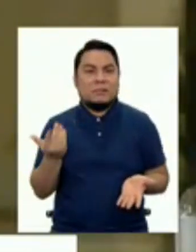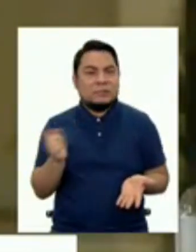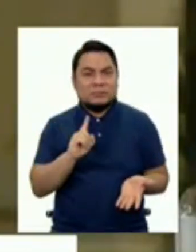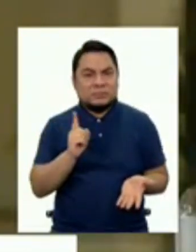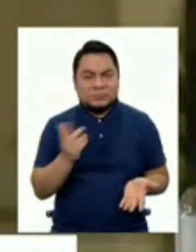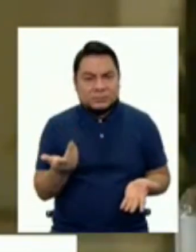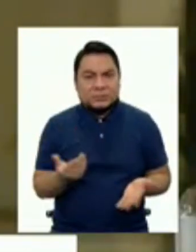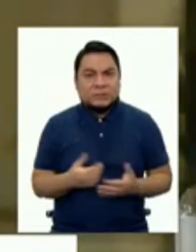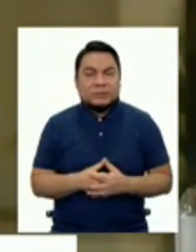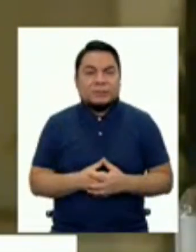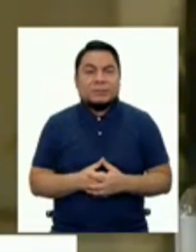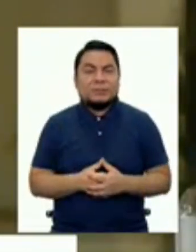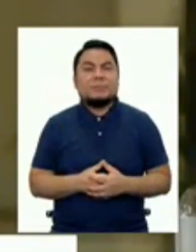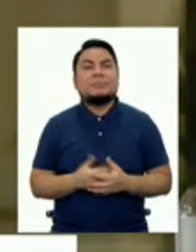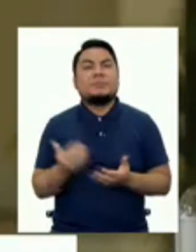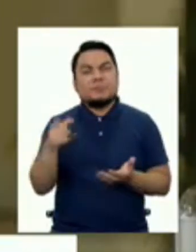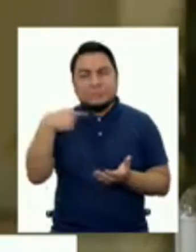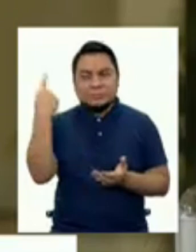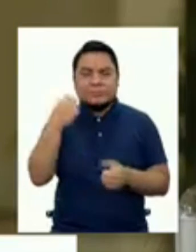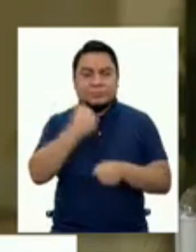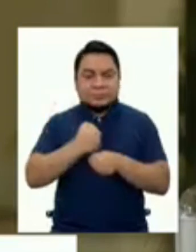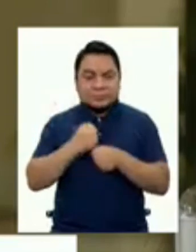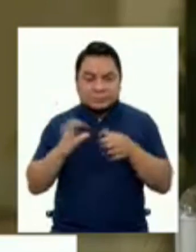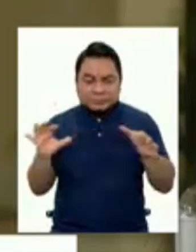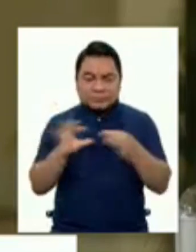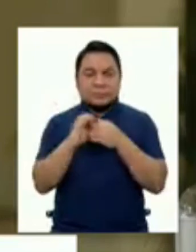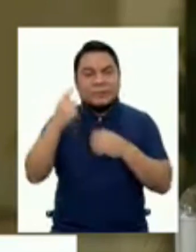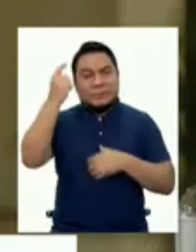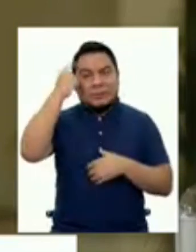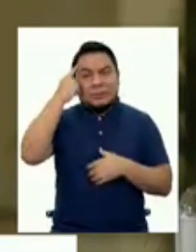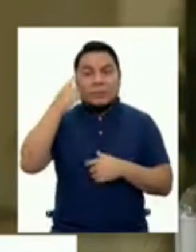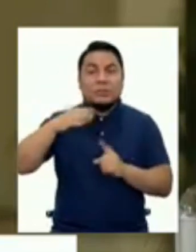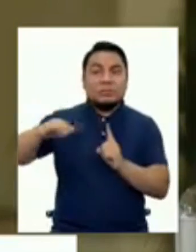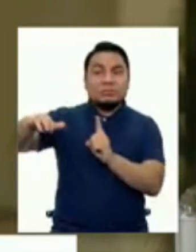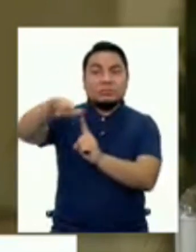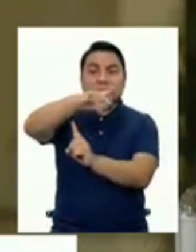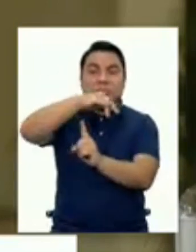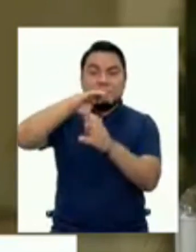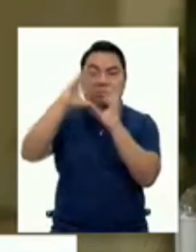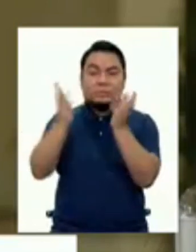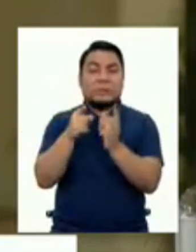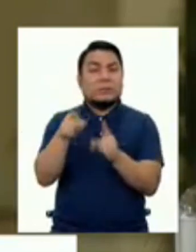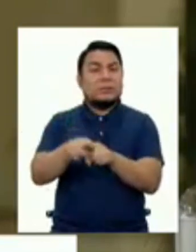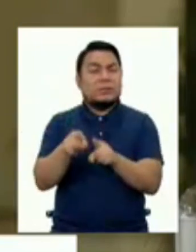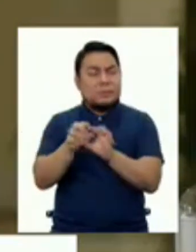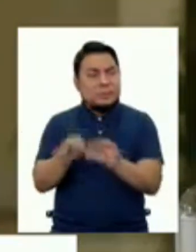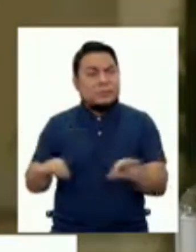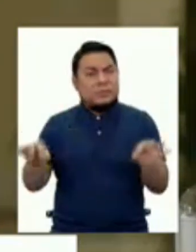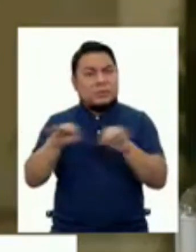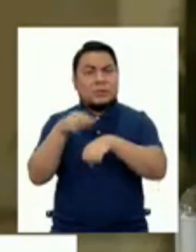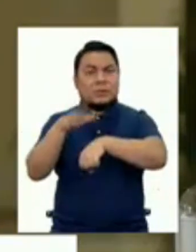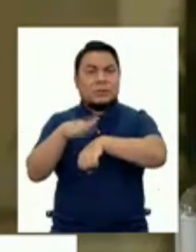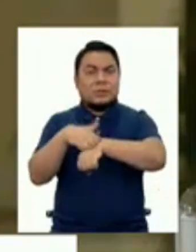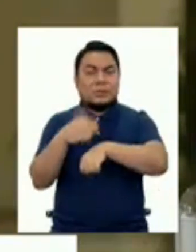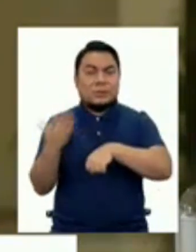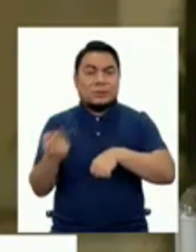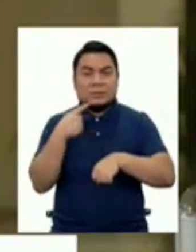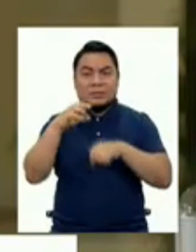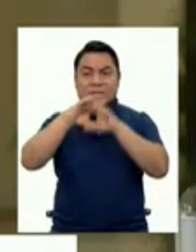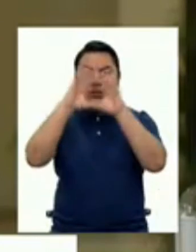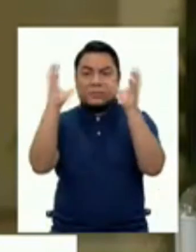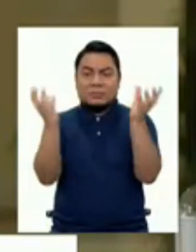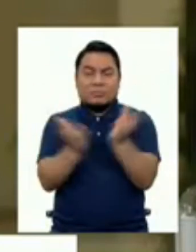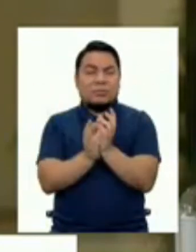o el esfuerzo de pensar en cuidar el ambiente, porque también es una llamada de atención estar en